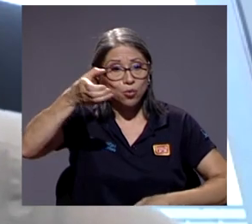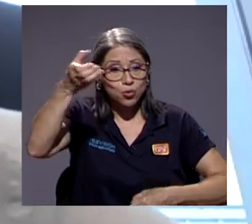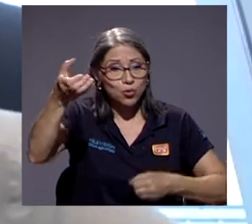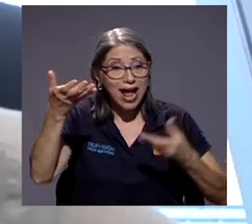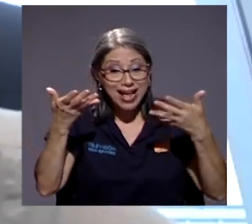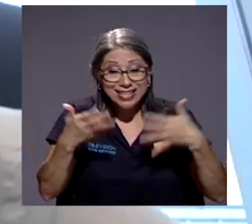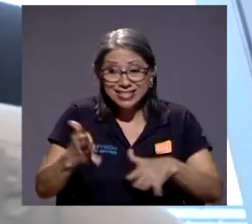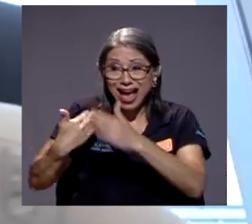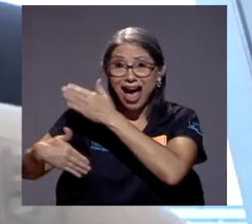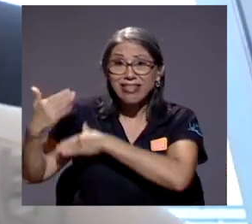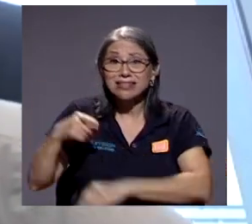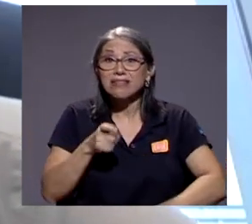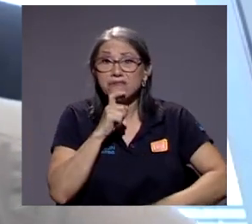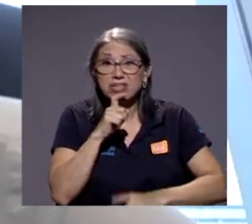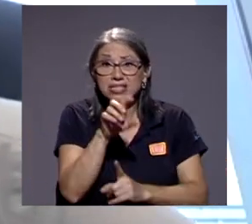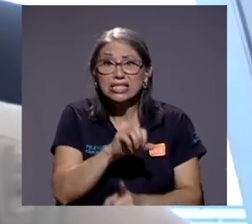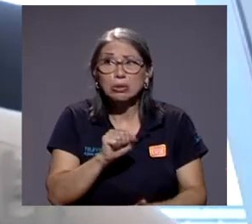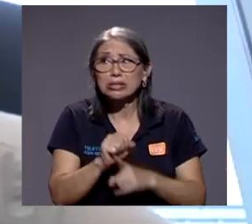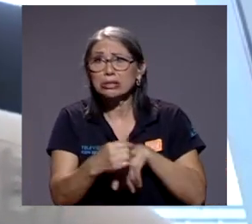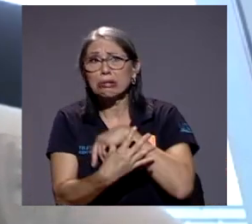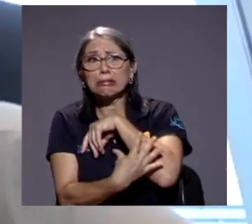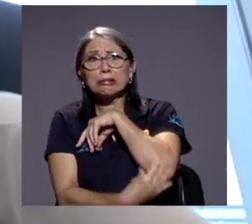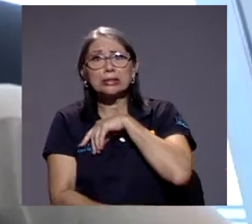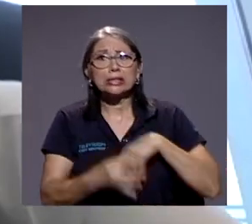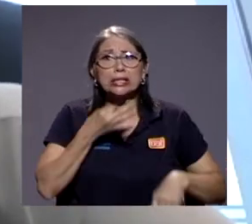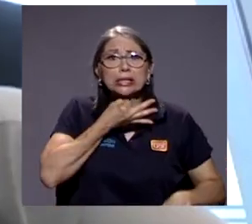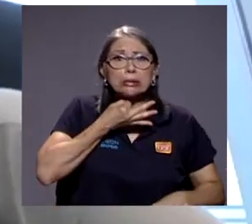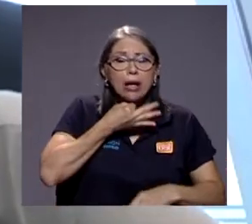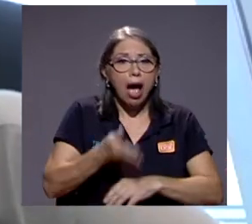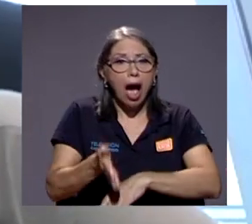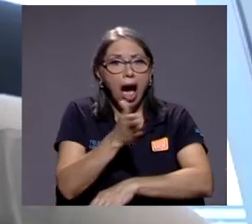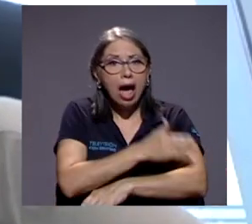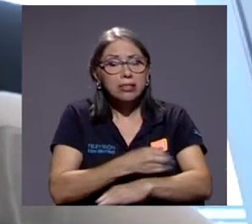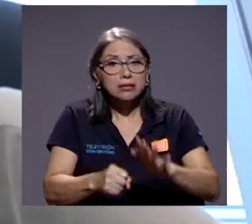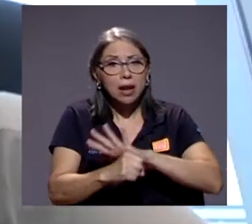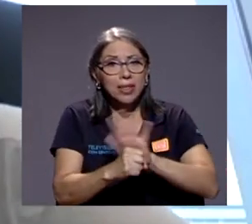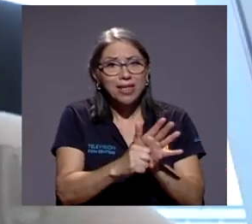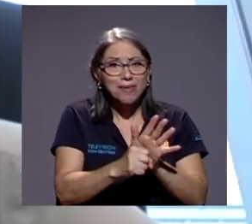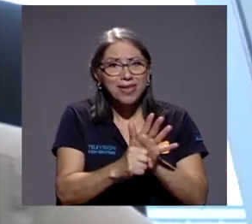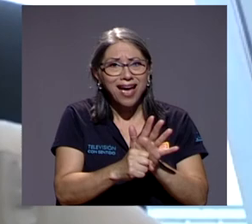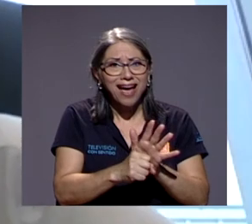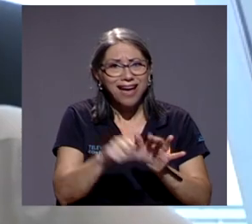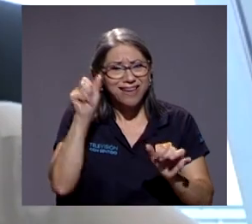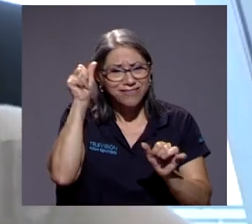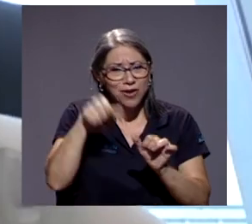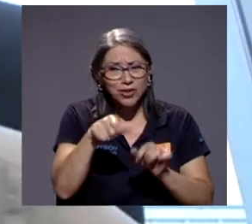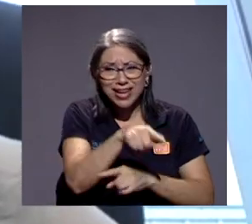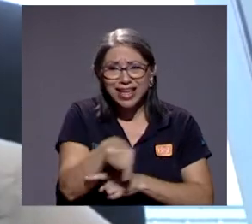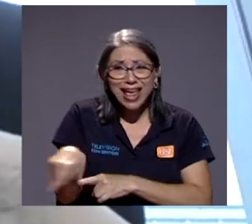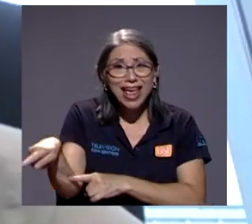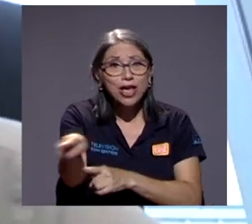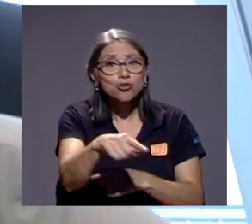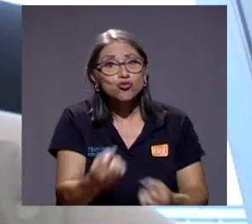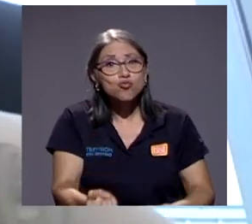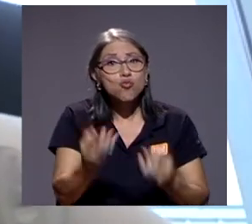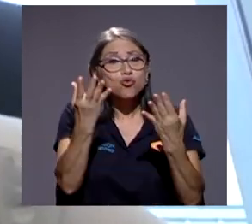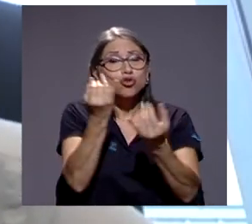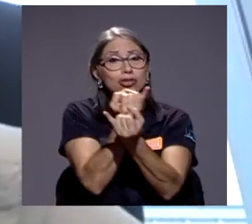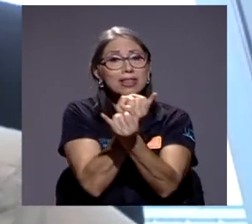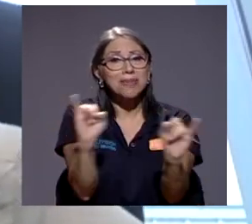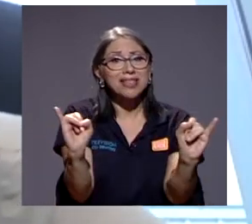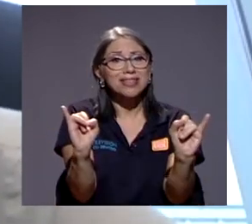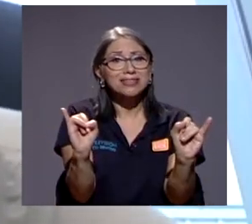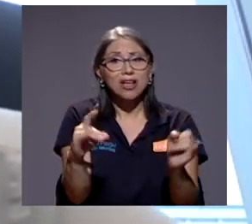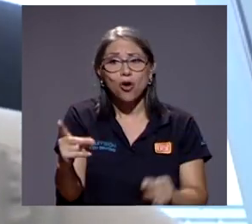condición de precariedad antes de la pandemia hay que recordar que los trabajadores de la cultura muchos son trabajadores independientes no tienen un salario